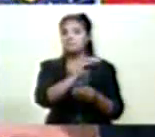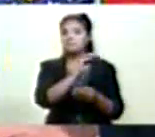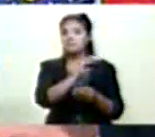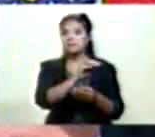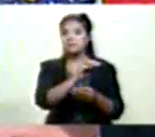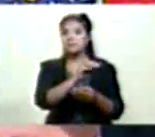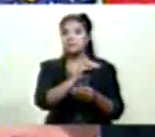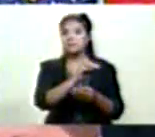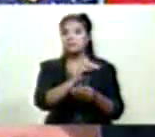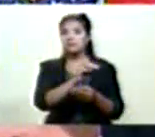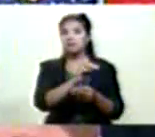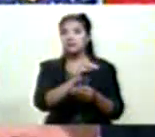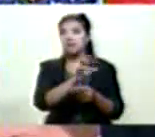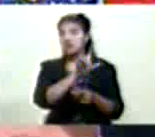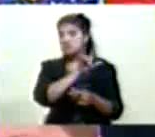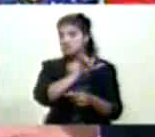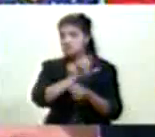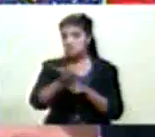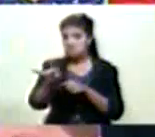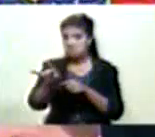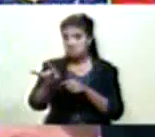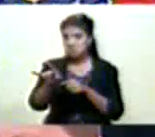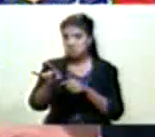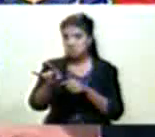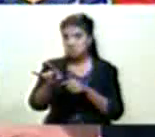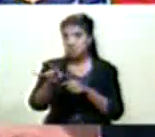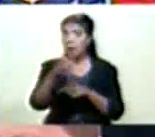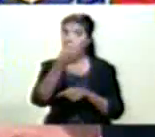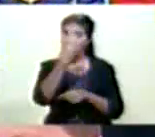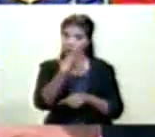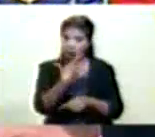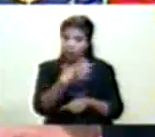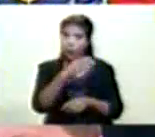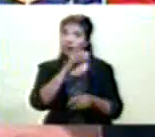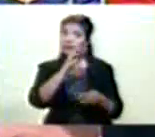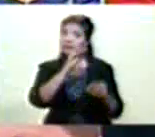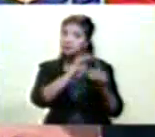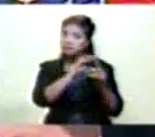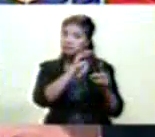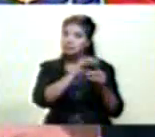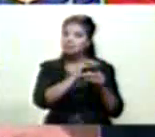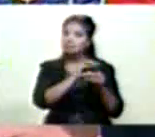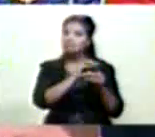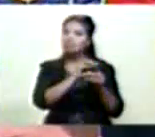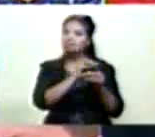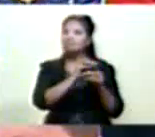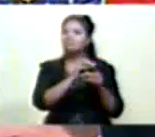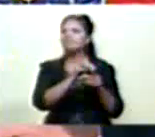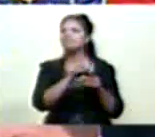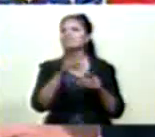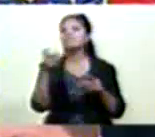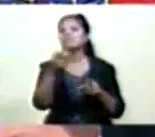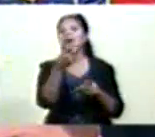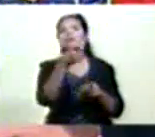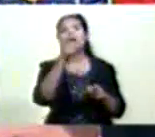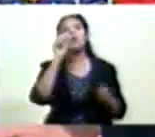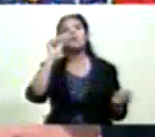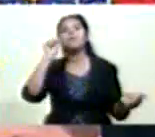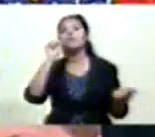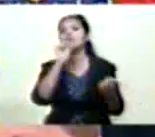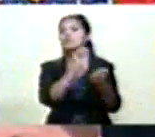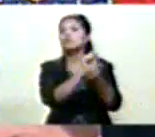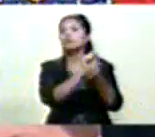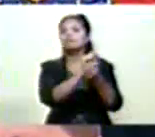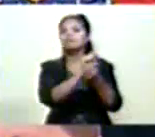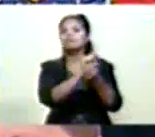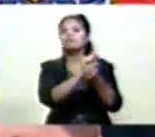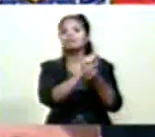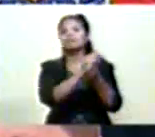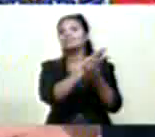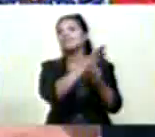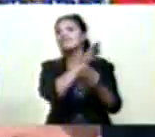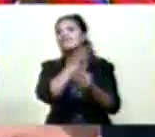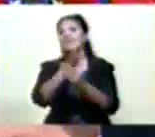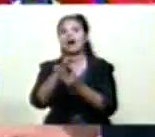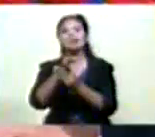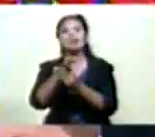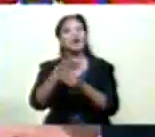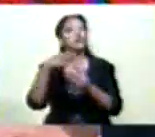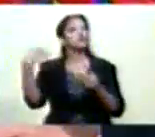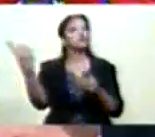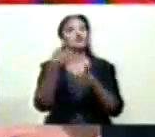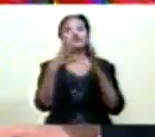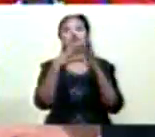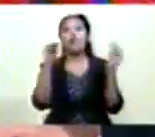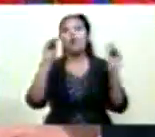y si no se presentan por las buenas, mande a buscar, le ponga los ganchos y se presenten todos los